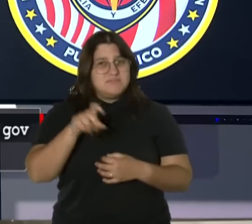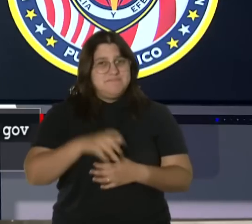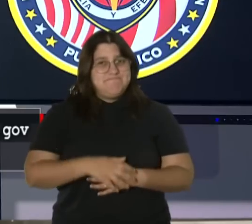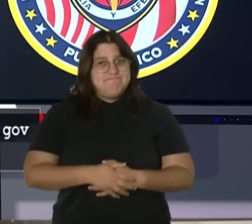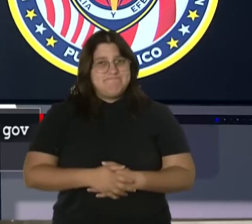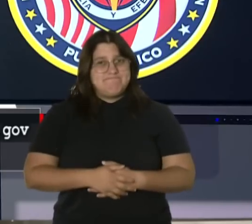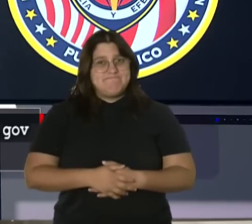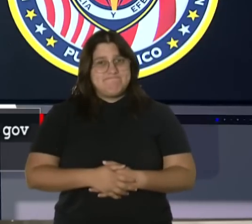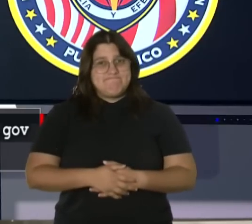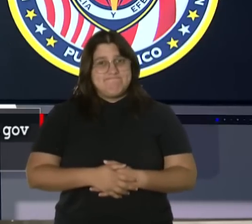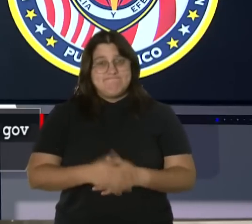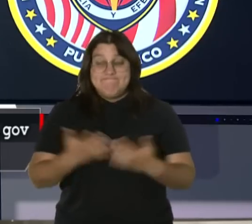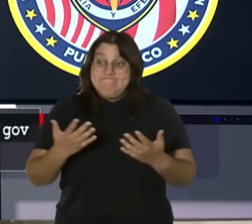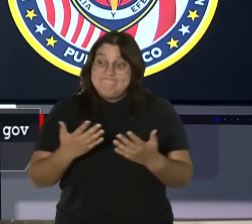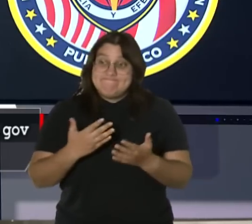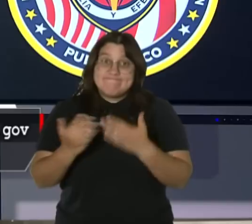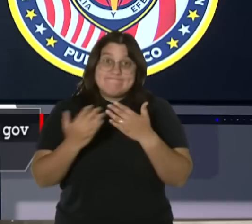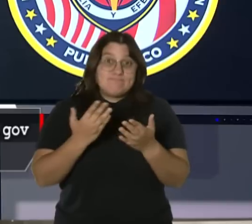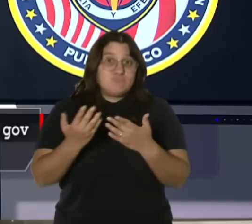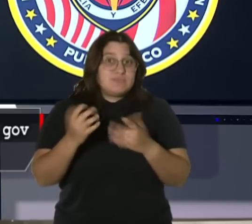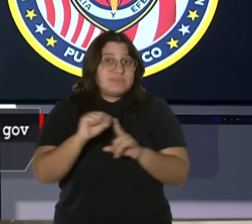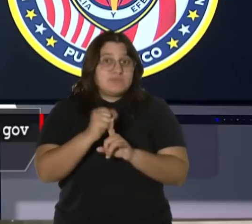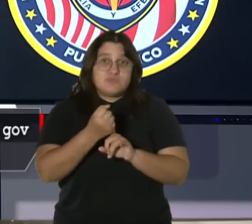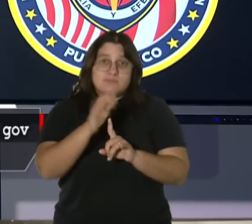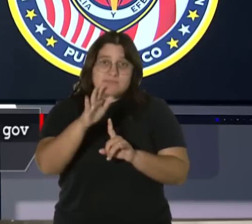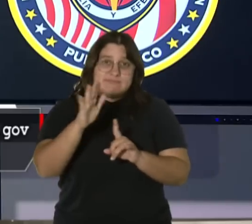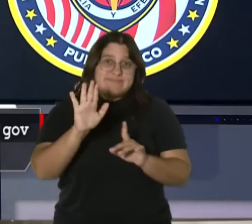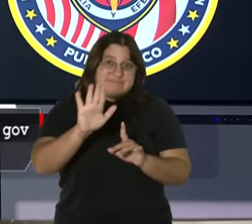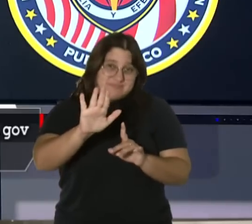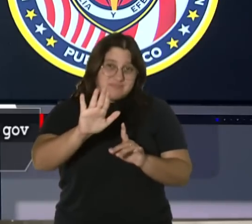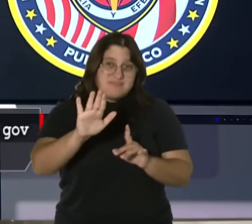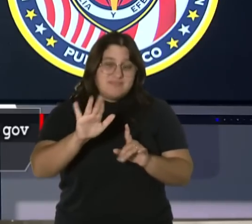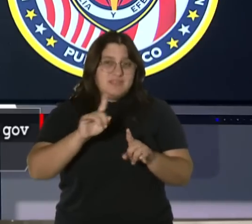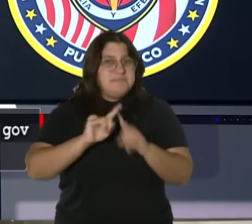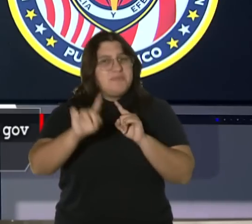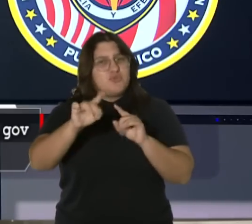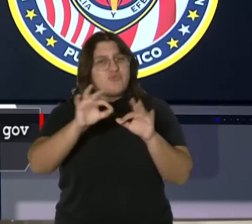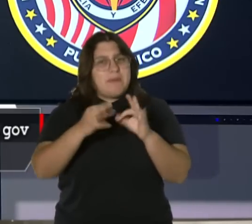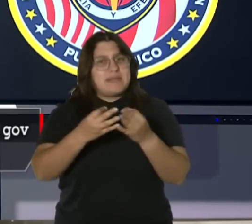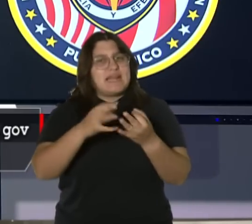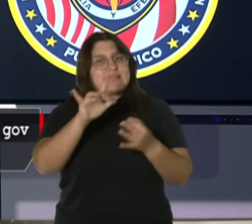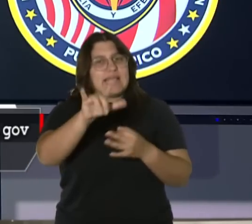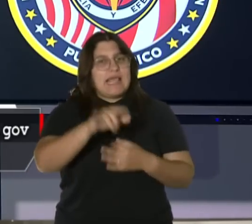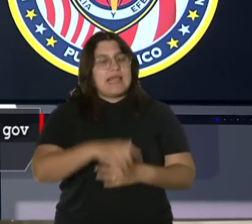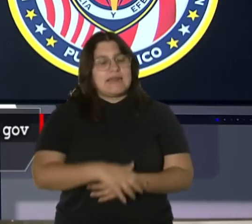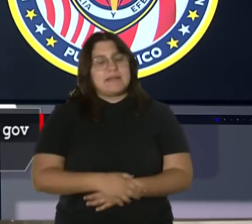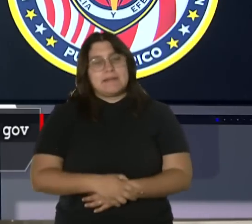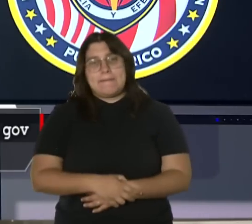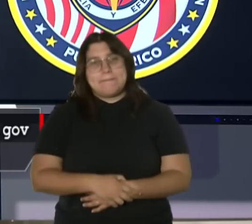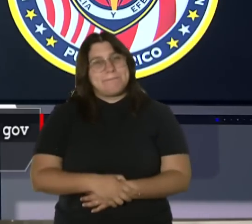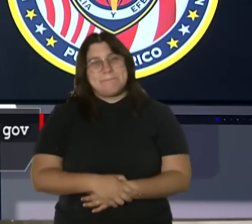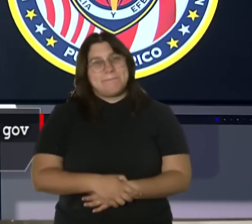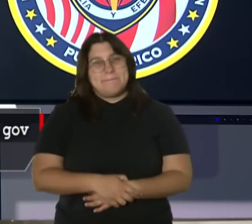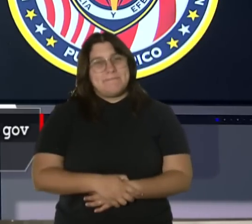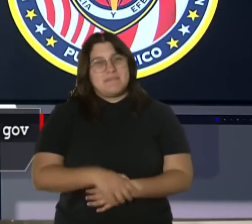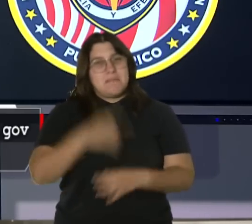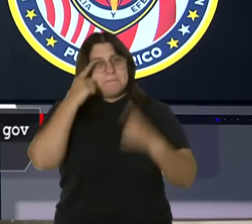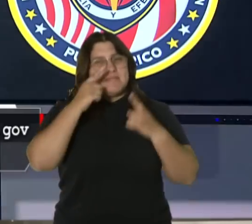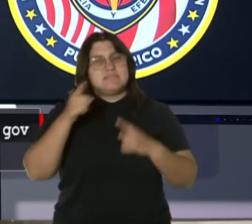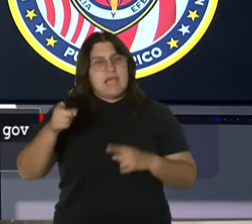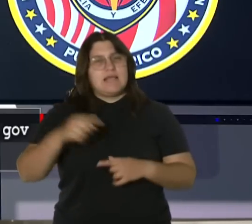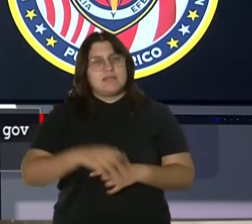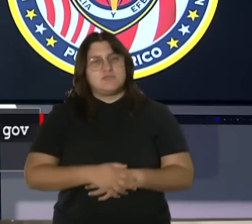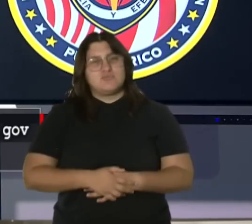pese a las circunstancias verdad que rodéame el problema que usted tiene en estos momentos no los hagas sufrir piensen ellos